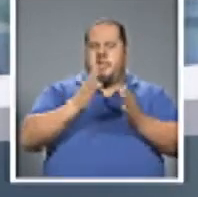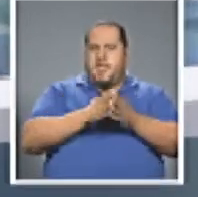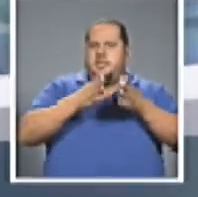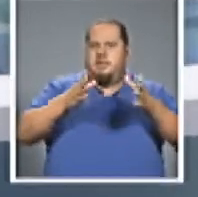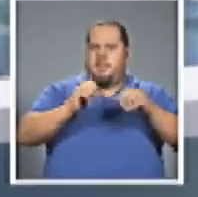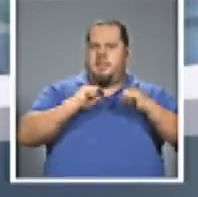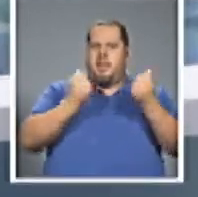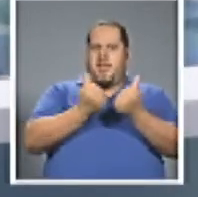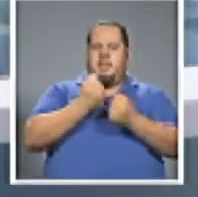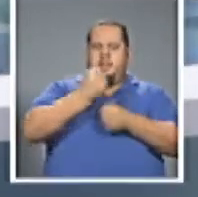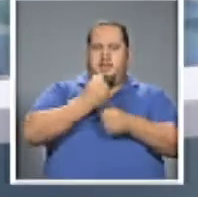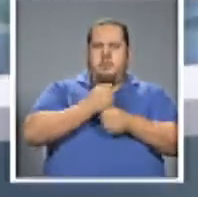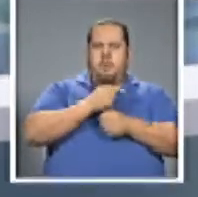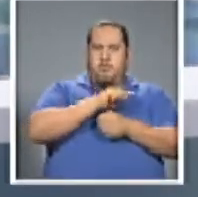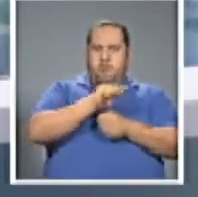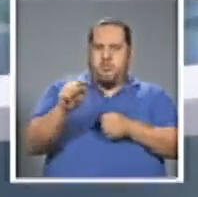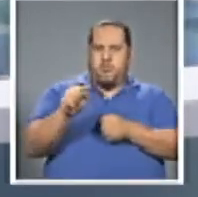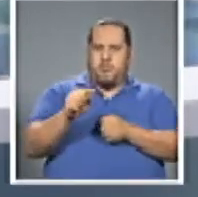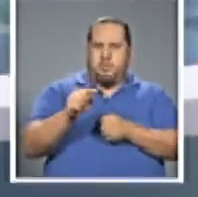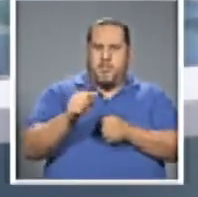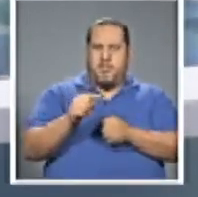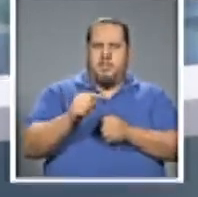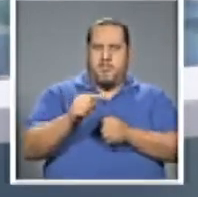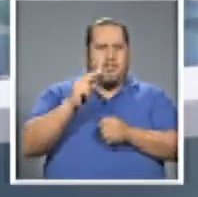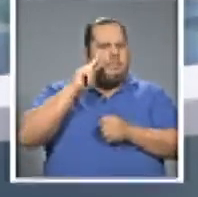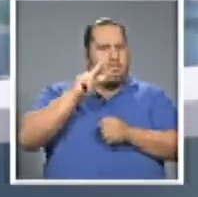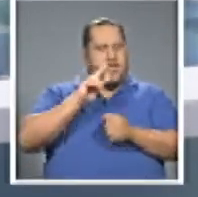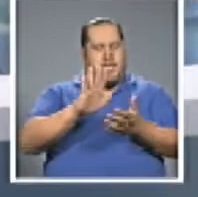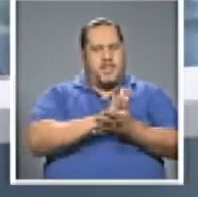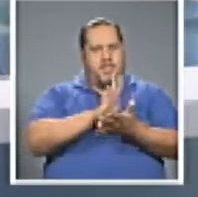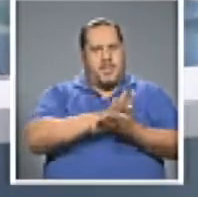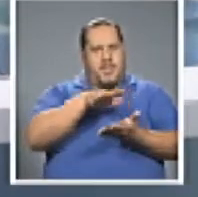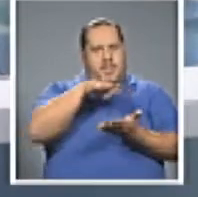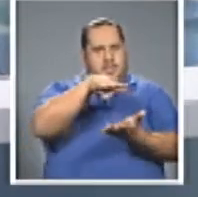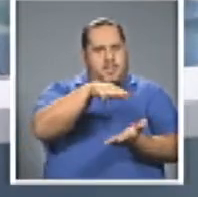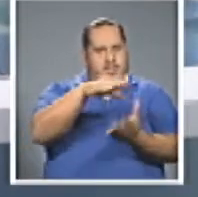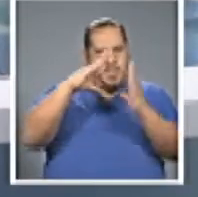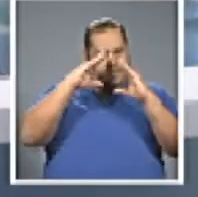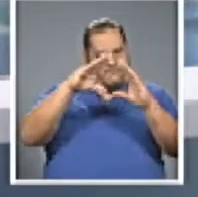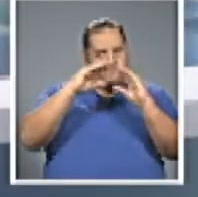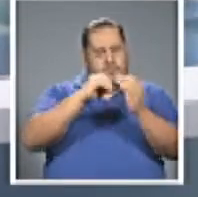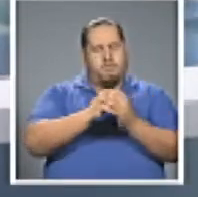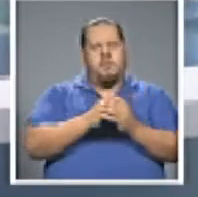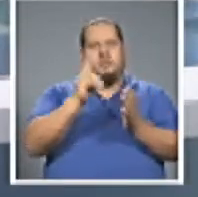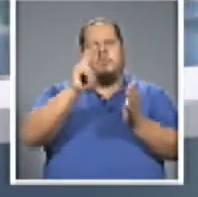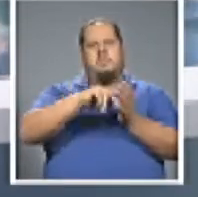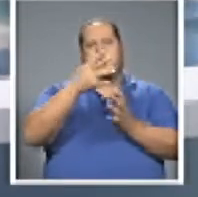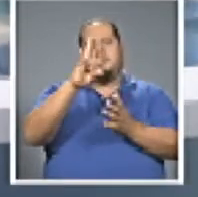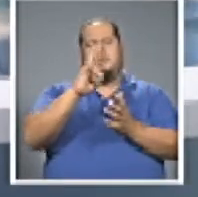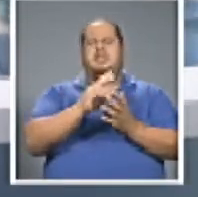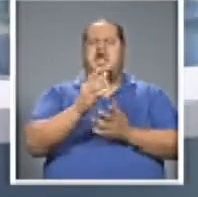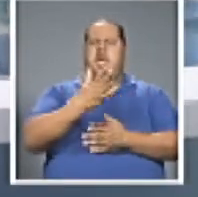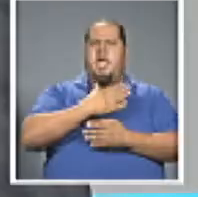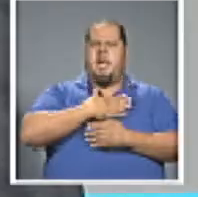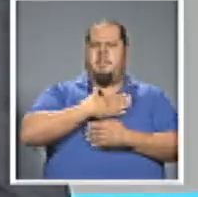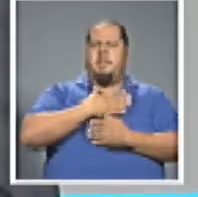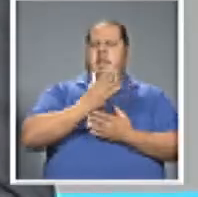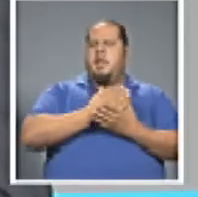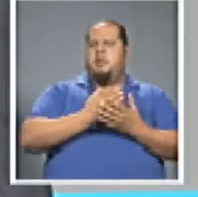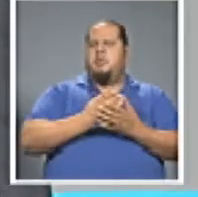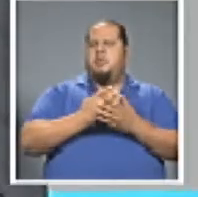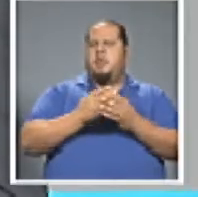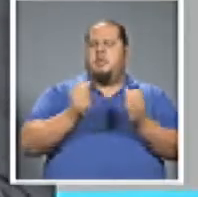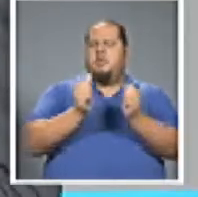de trabajo que ustedes resaltan en el informe, uh-huh, este informe 2017, y a mí hay unas que tienen que ver